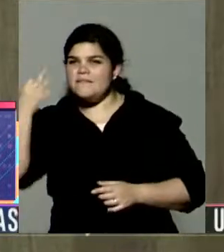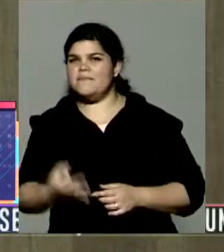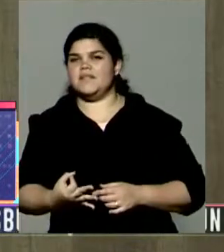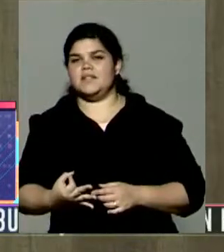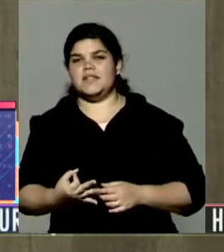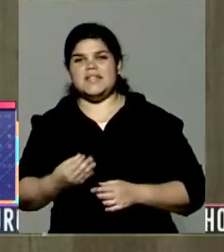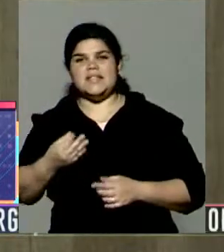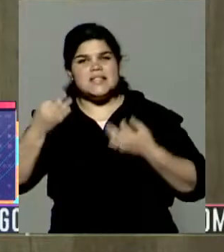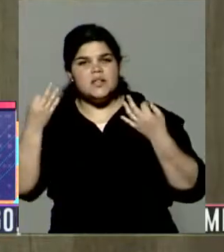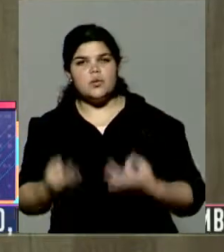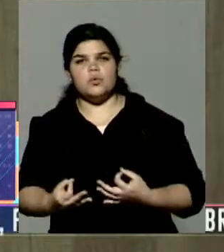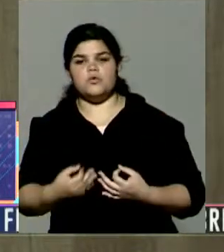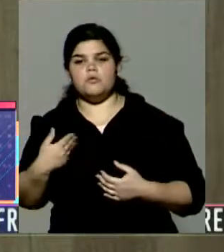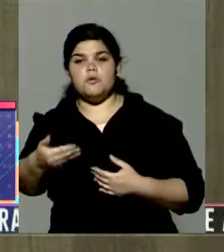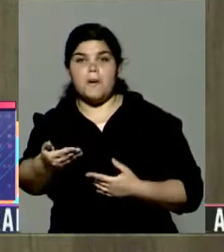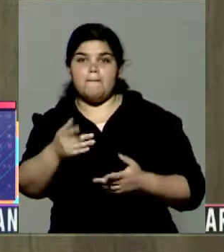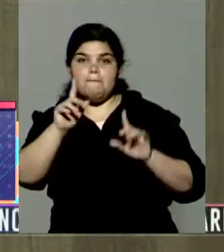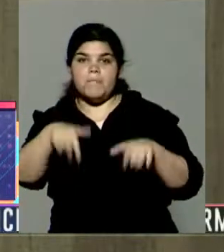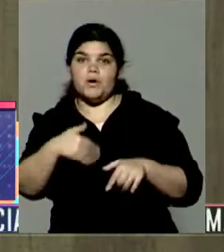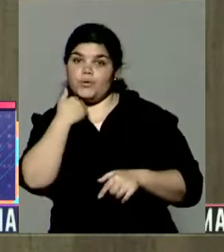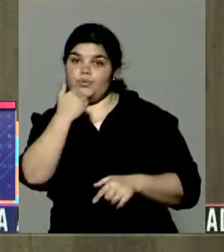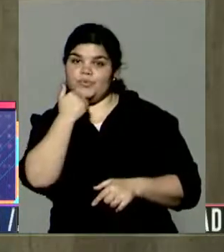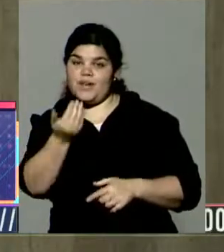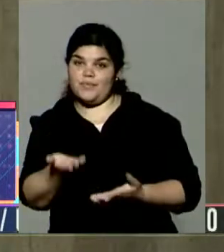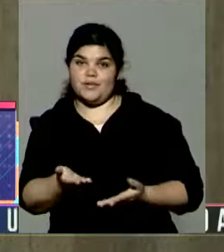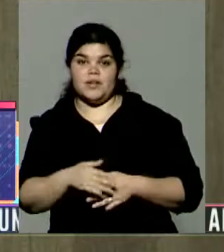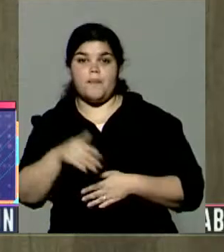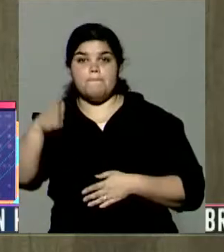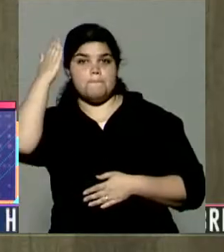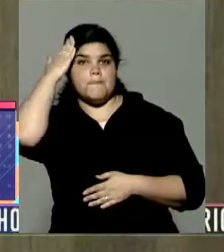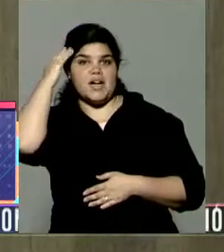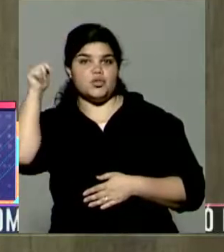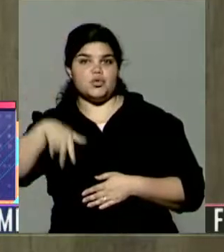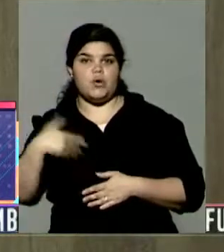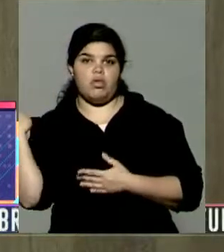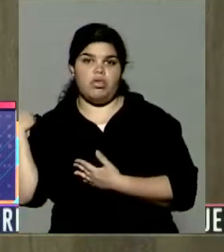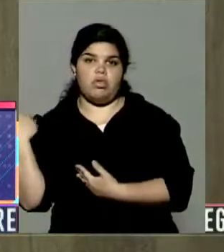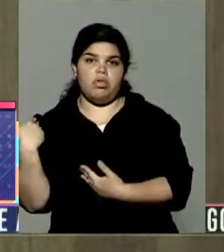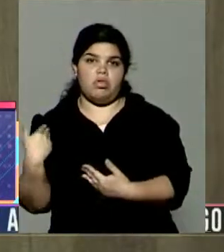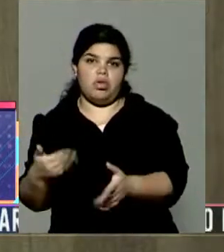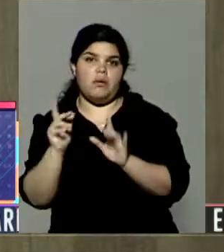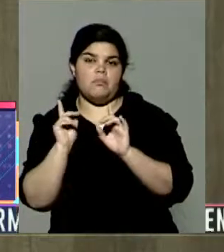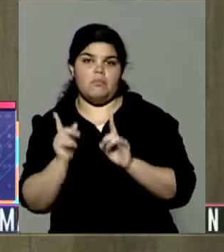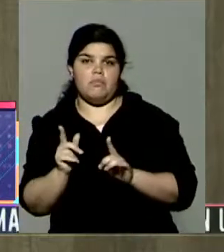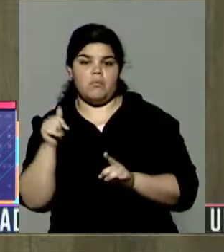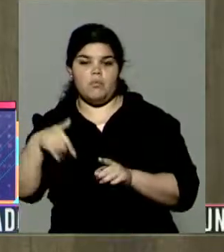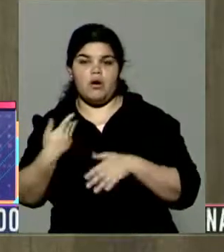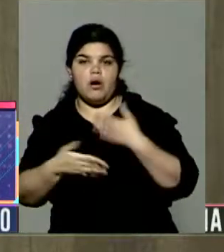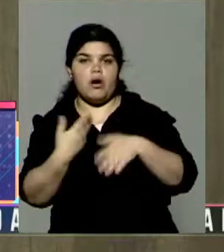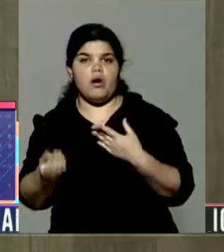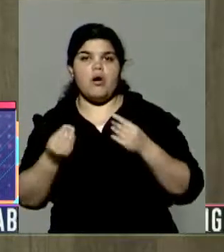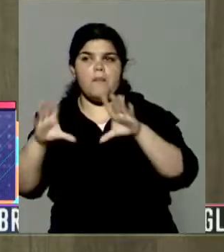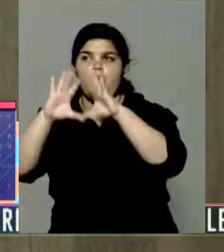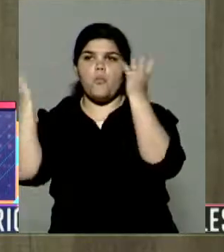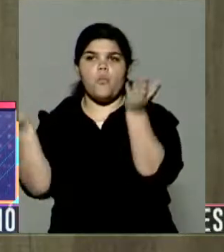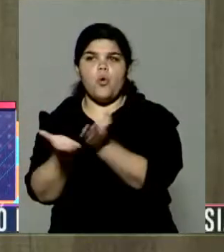a partir de marzo se va a terminar la recesión, porque tenemos un nivel de arrastre importante y también va a depender mucho de lo que ocurra con el resto del mundo.